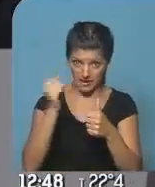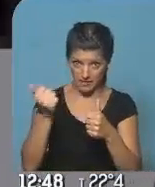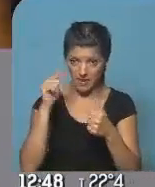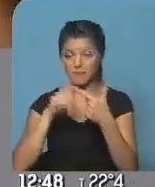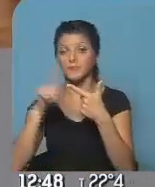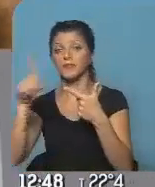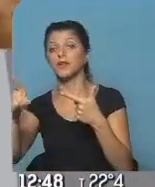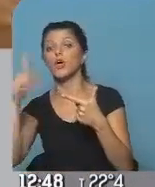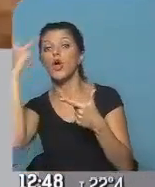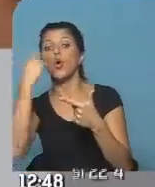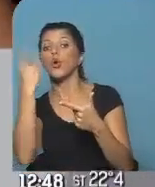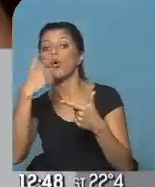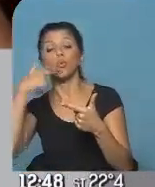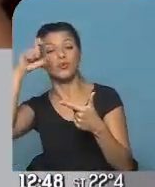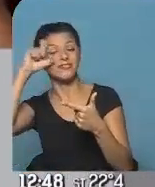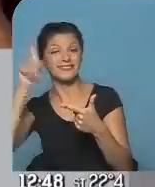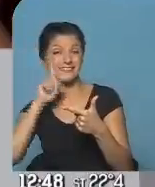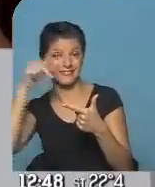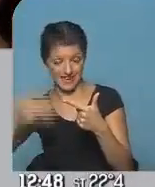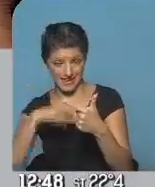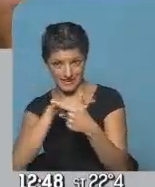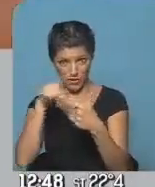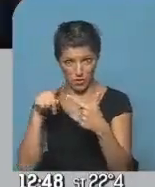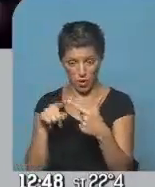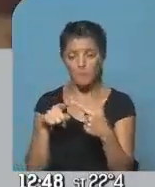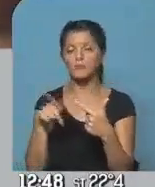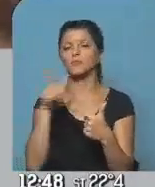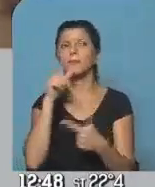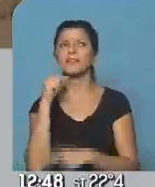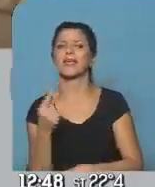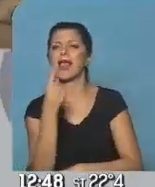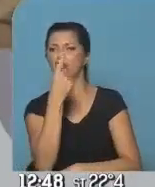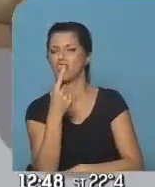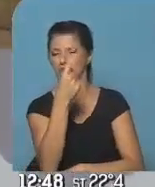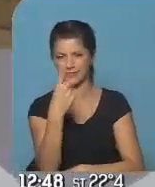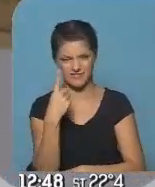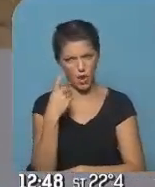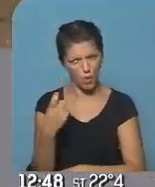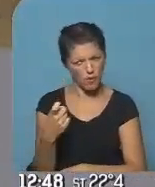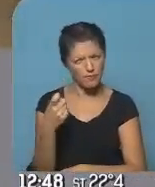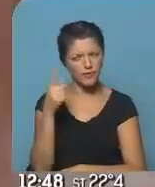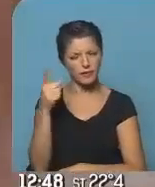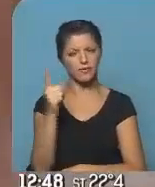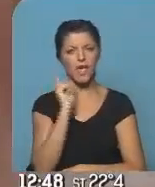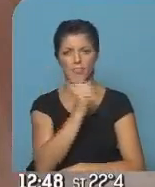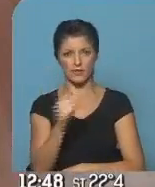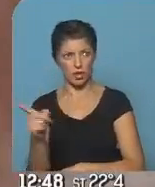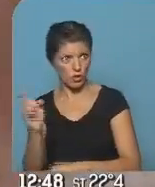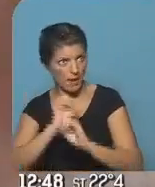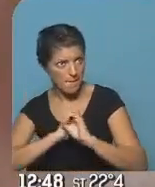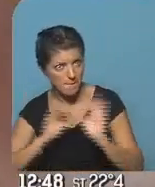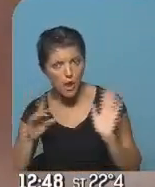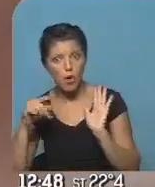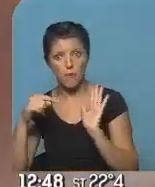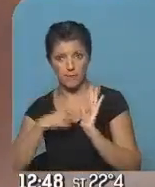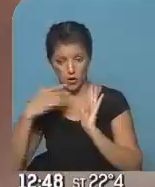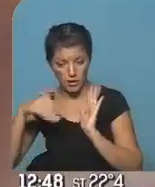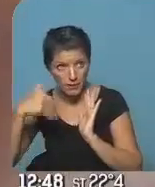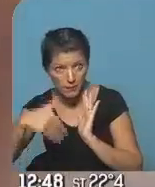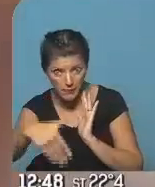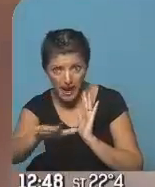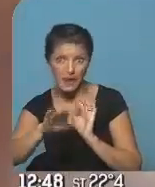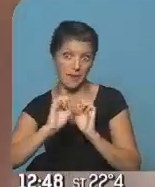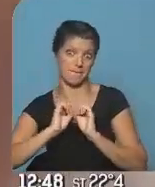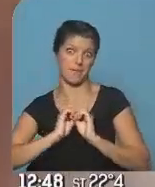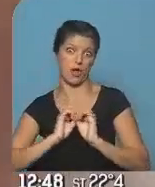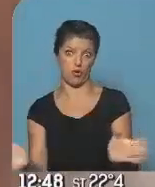de los países, digamos, ¿no? Occidente me parece que se dio cuenta, las potencias occidentales se dieron cuenta que los dictadores podrán ser muy malos, pero que lo que viene después no necesariamente es mejor,